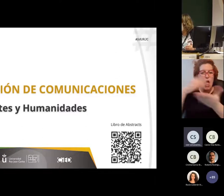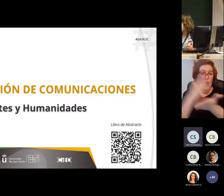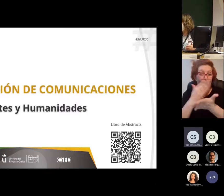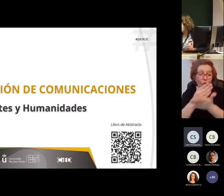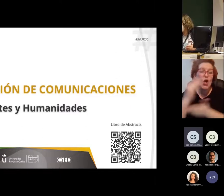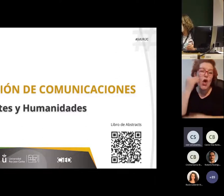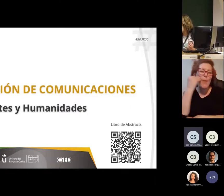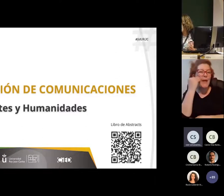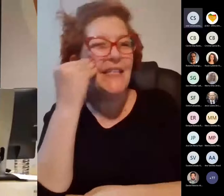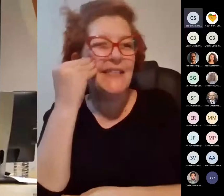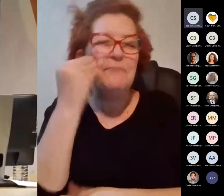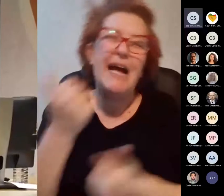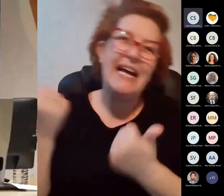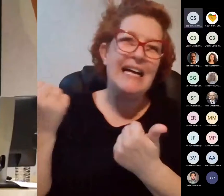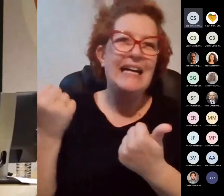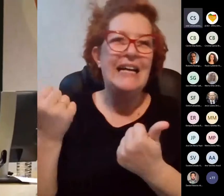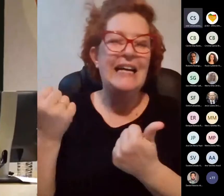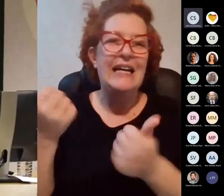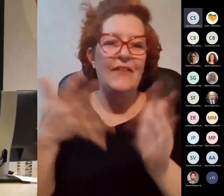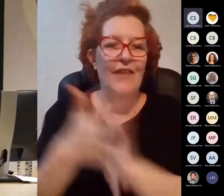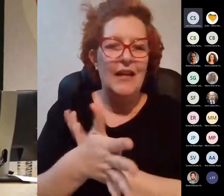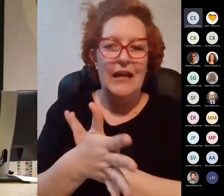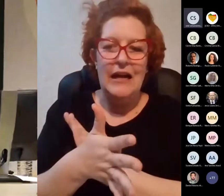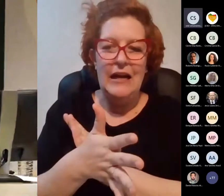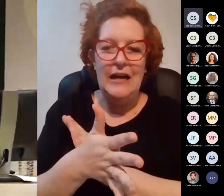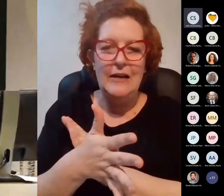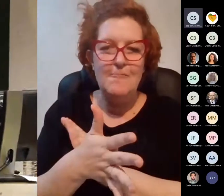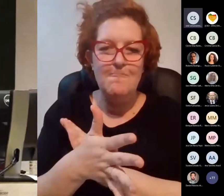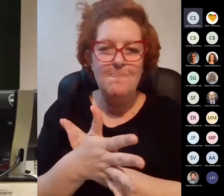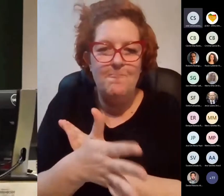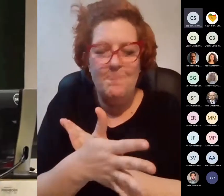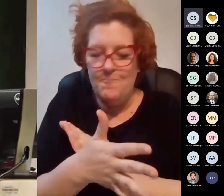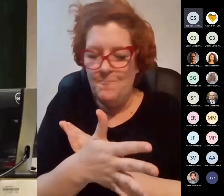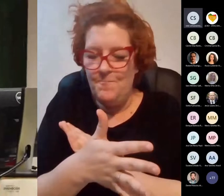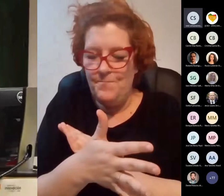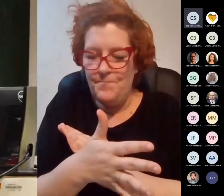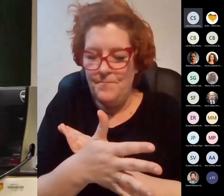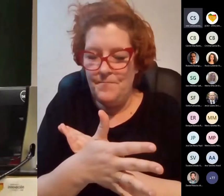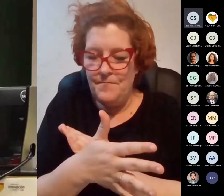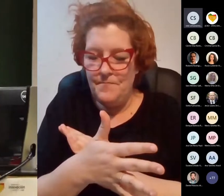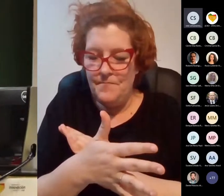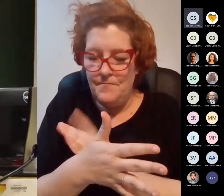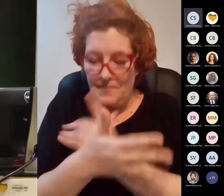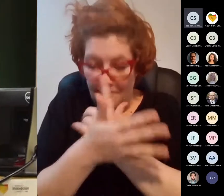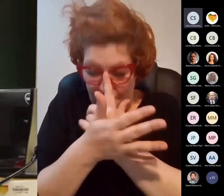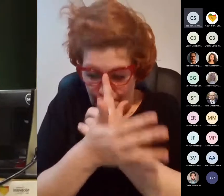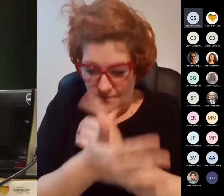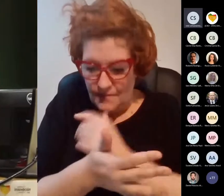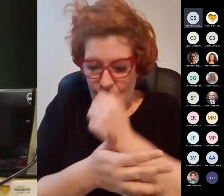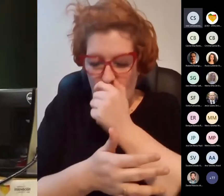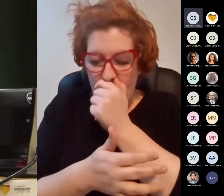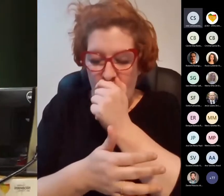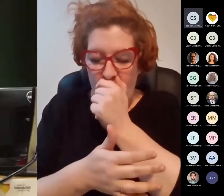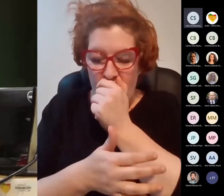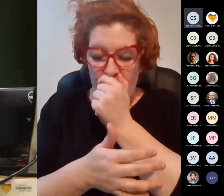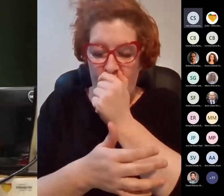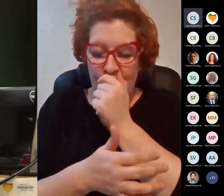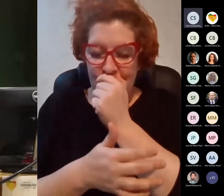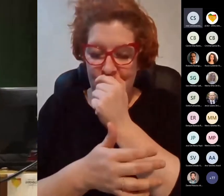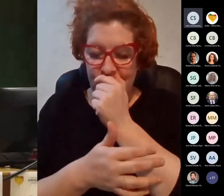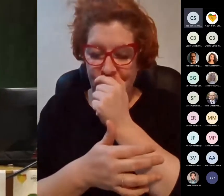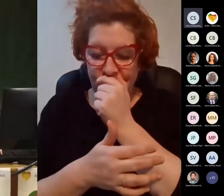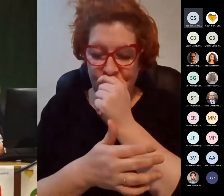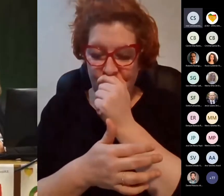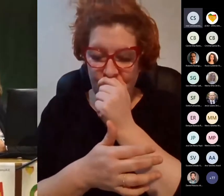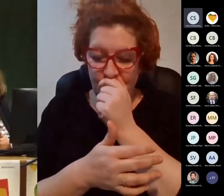característica de diversión, pero que no, a veces, muchas veces esperan que se les examine con un examen donde